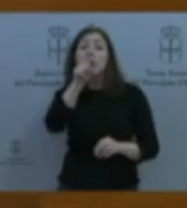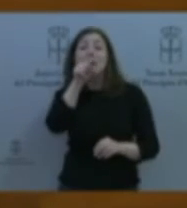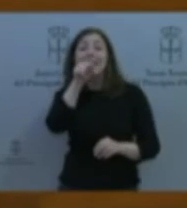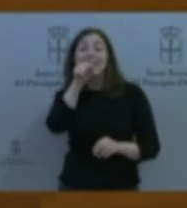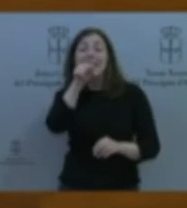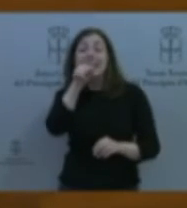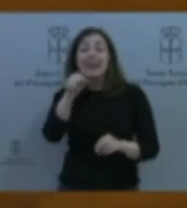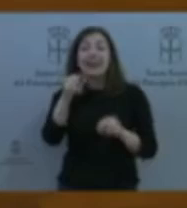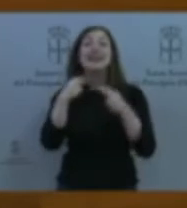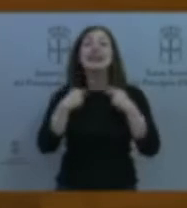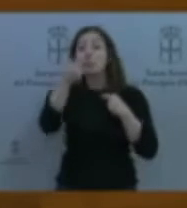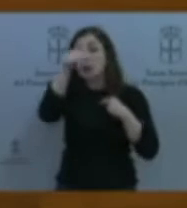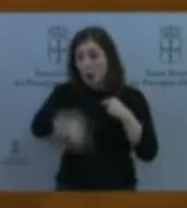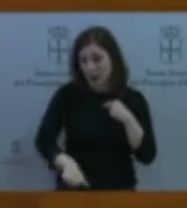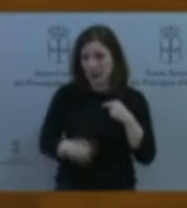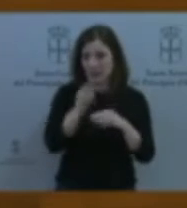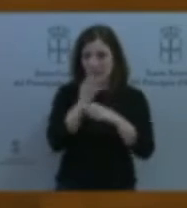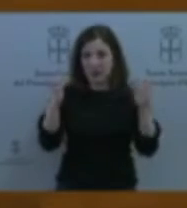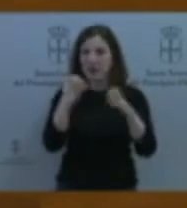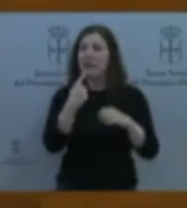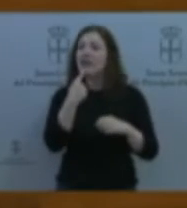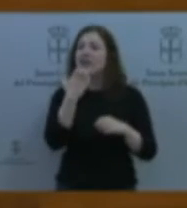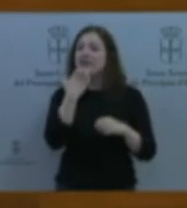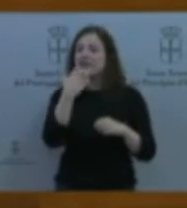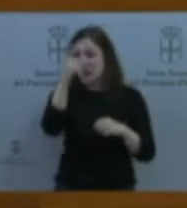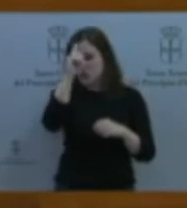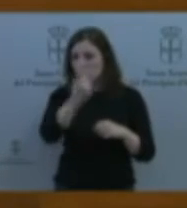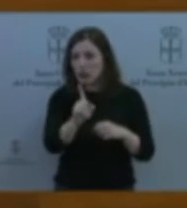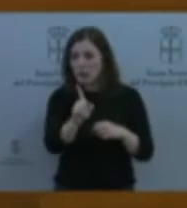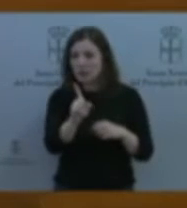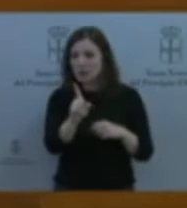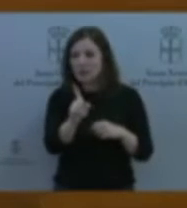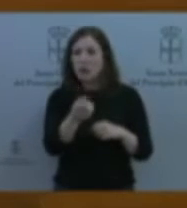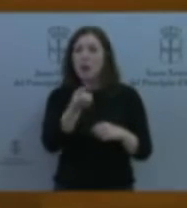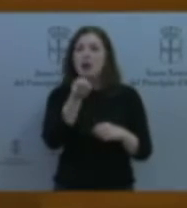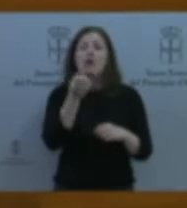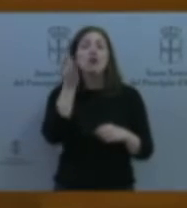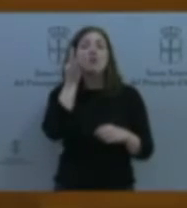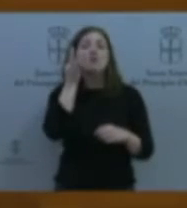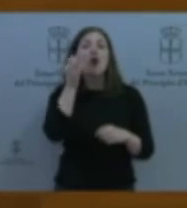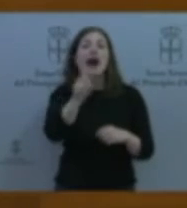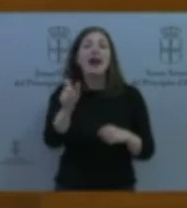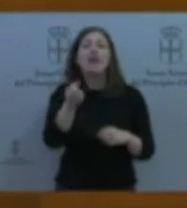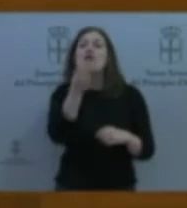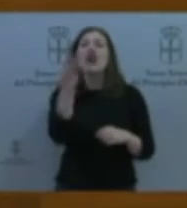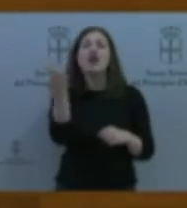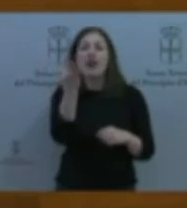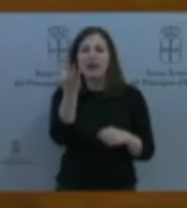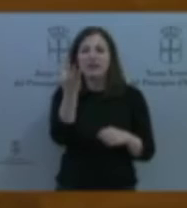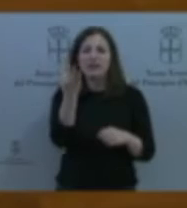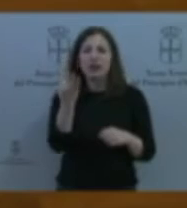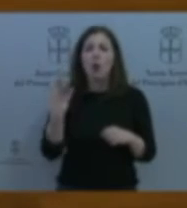no sabías lo que era una mujer florero, aquí tienes 4 con el jardinero. Estas 4 mujeres florero son las siguientes